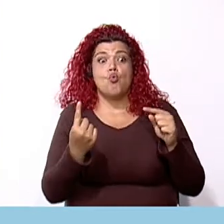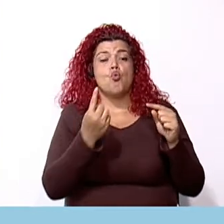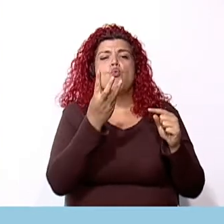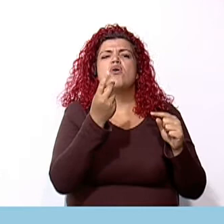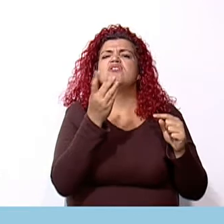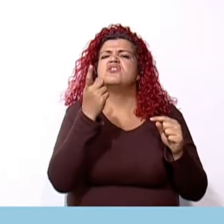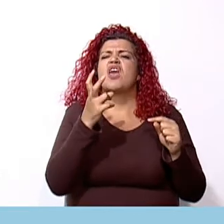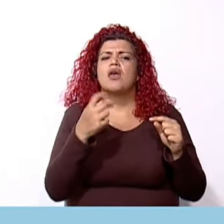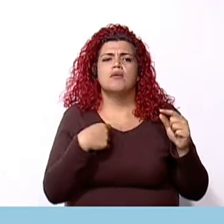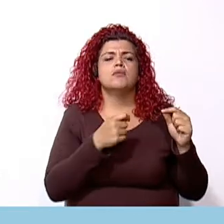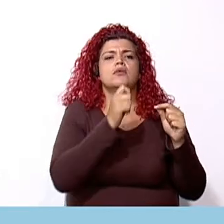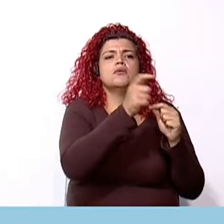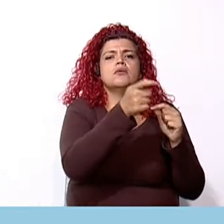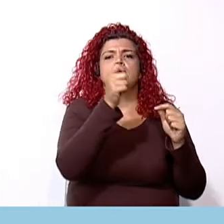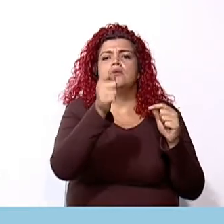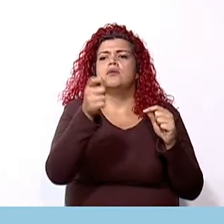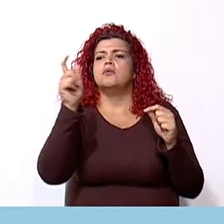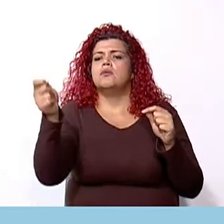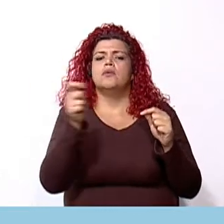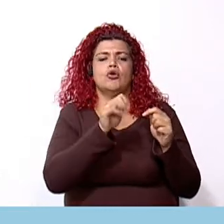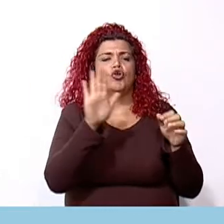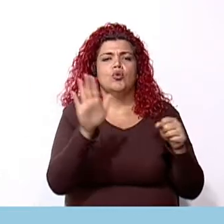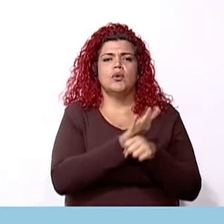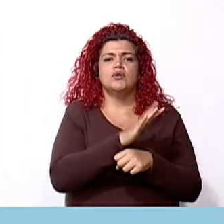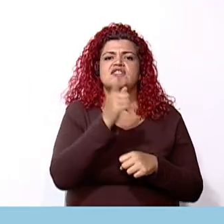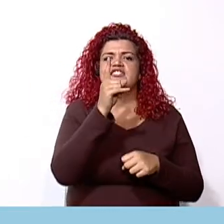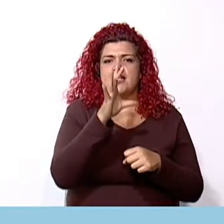es 5.